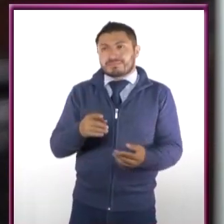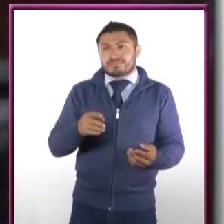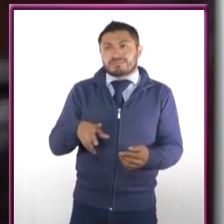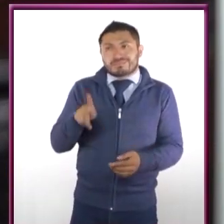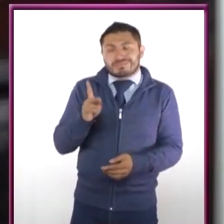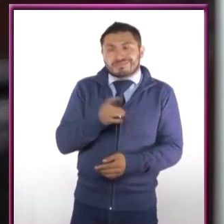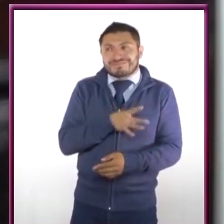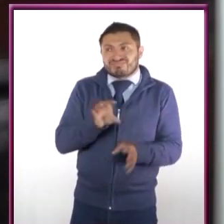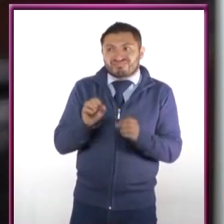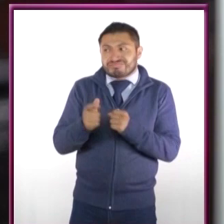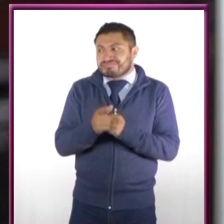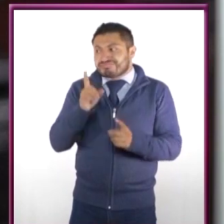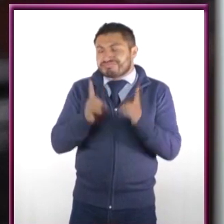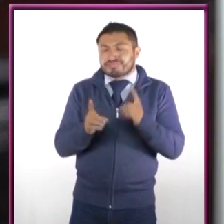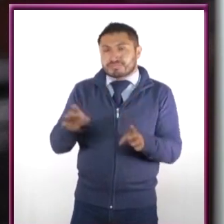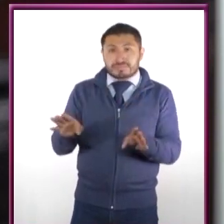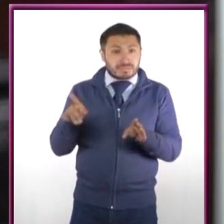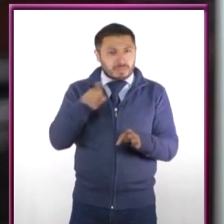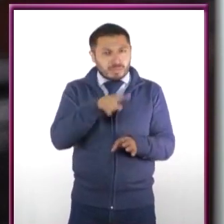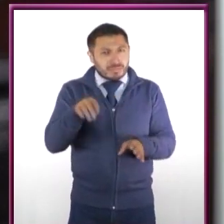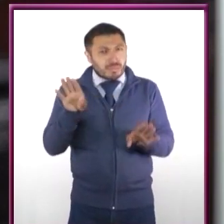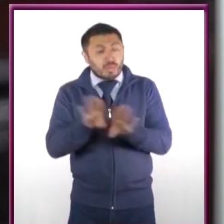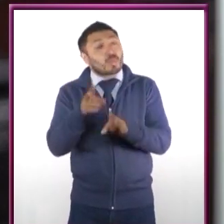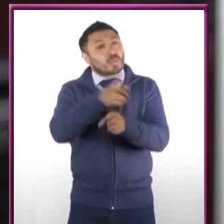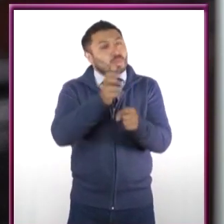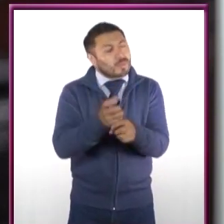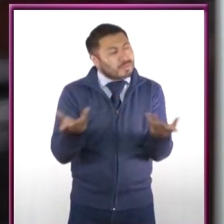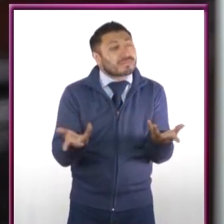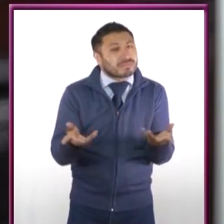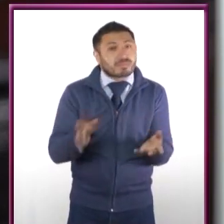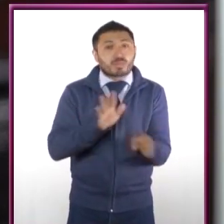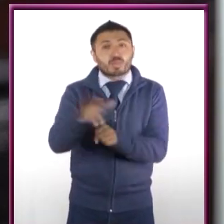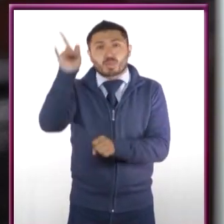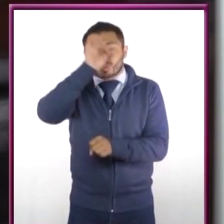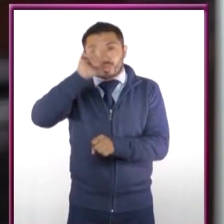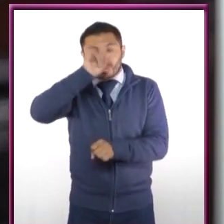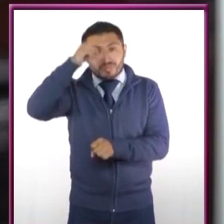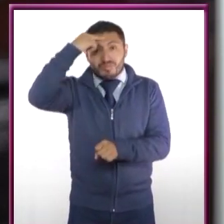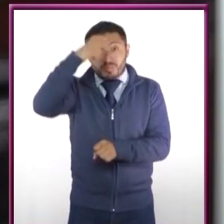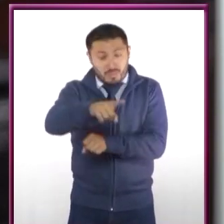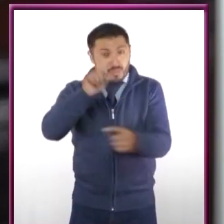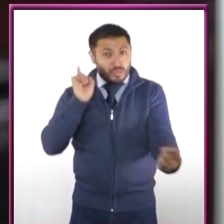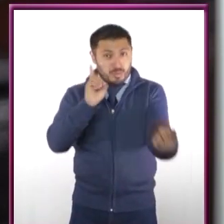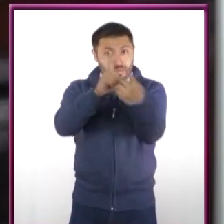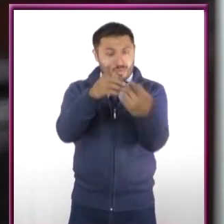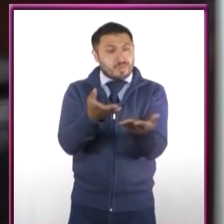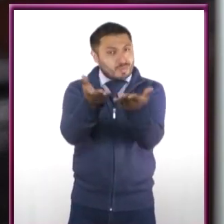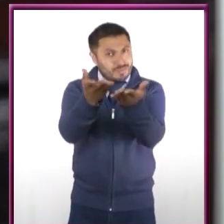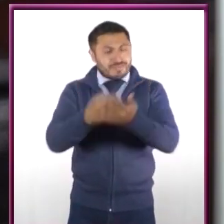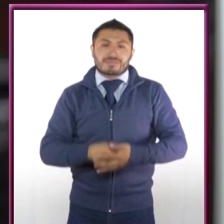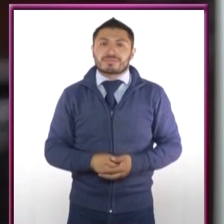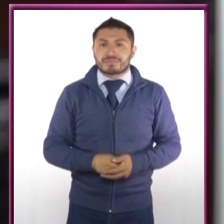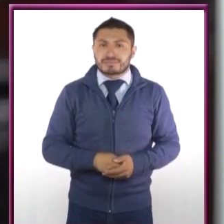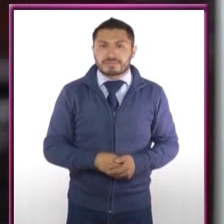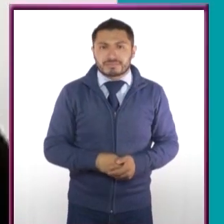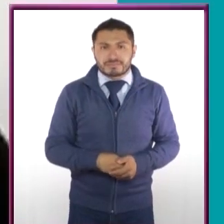ustedes, ¿cómo los invitan a ir a ese lugar? ¿Qué les recomiendas para que se acerquen a